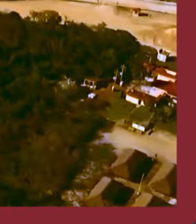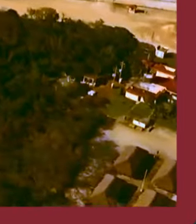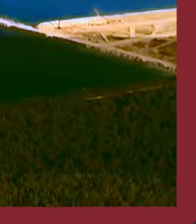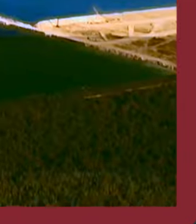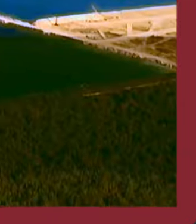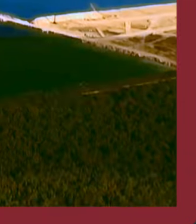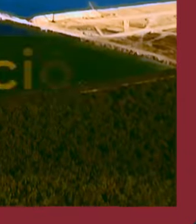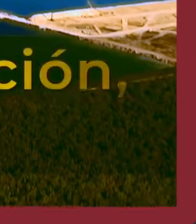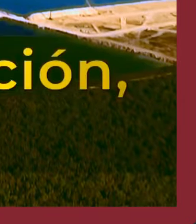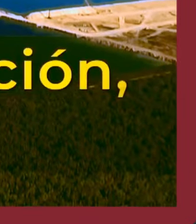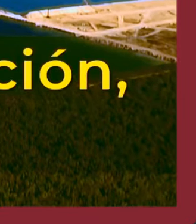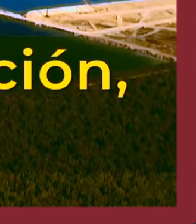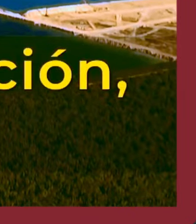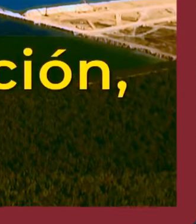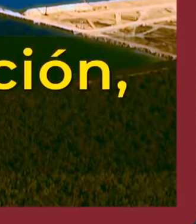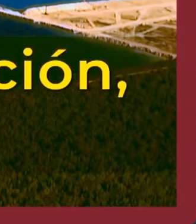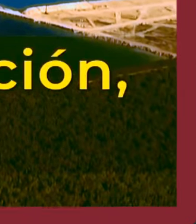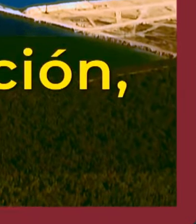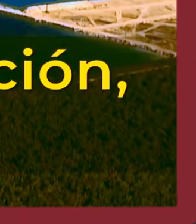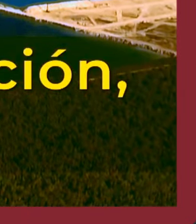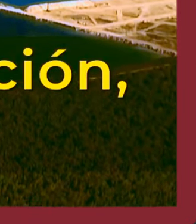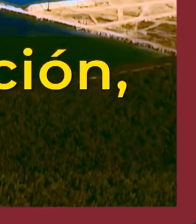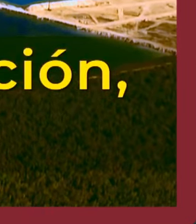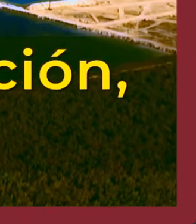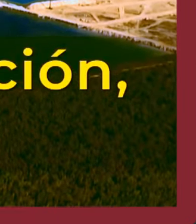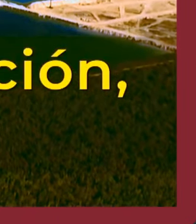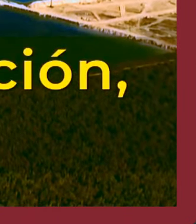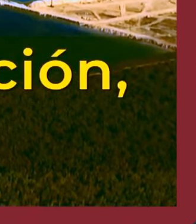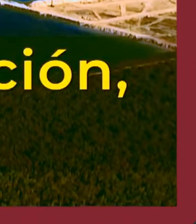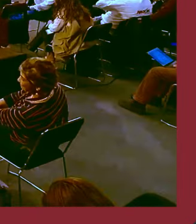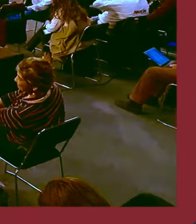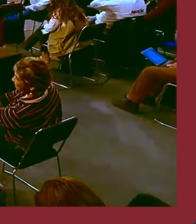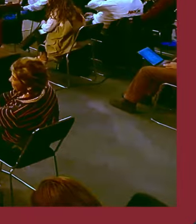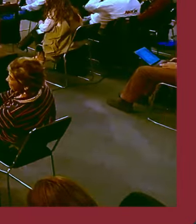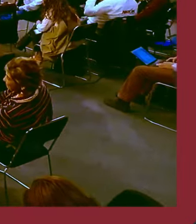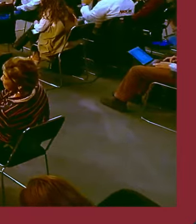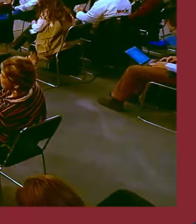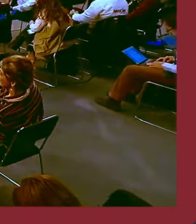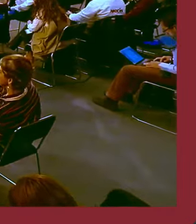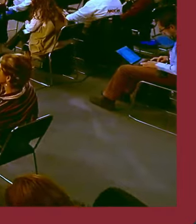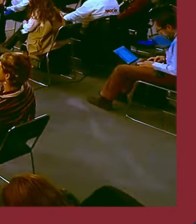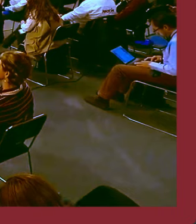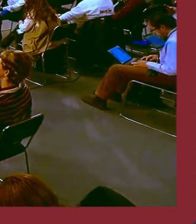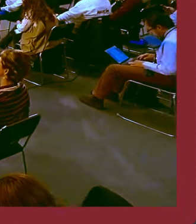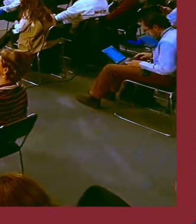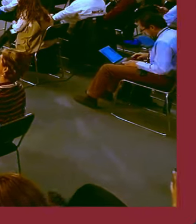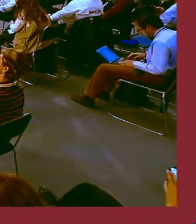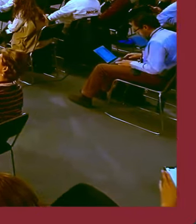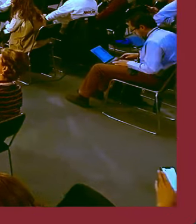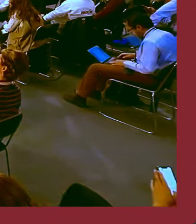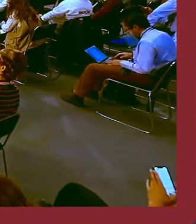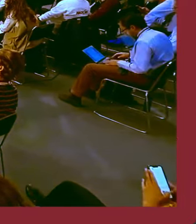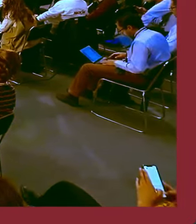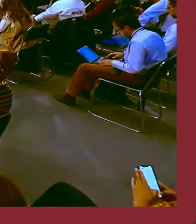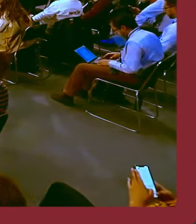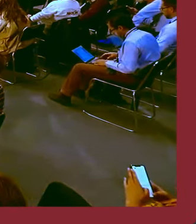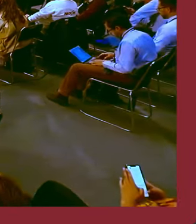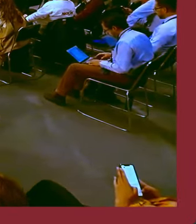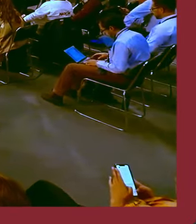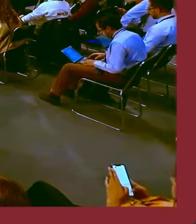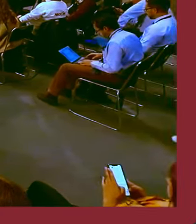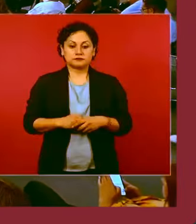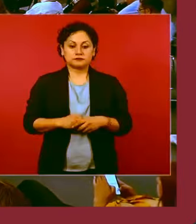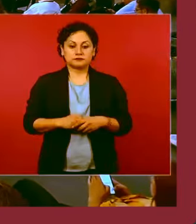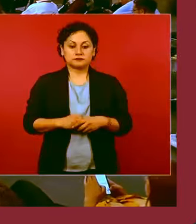la operación normal. Es importante que como sociedad estemos informados y conscientes de cómo nuestras acciones afectan el